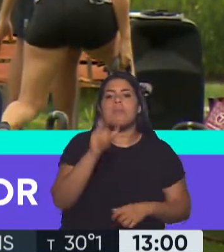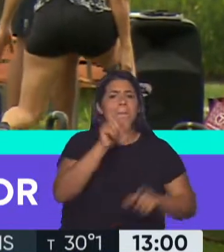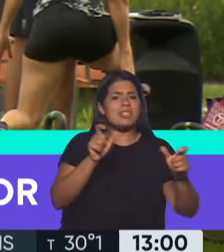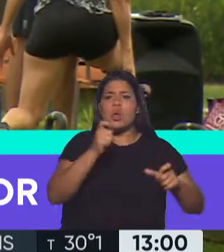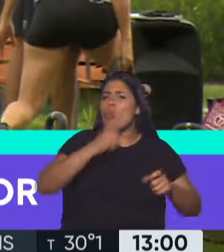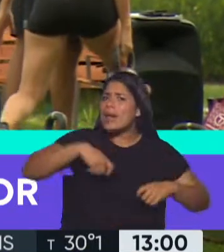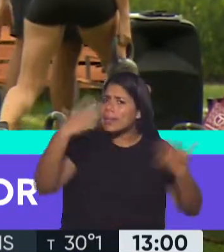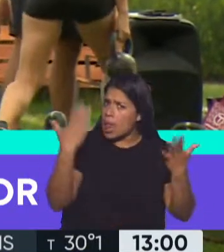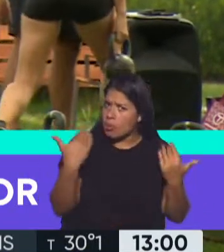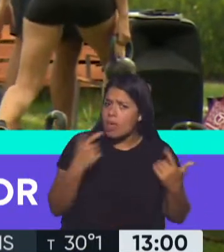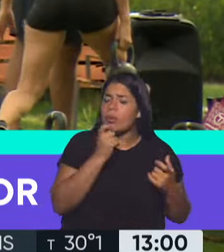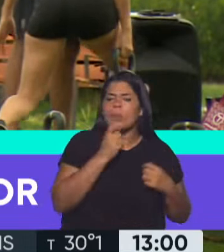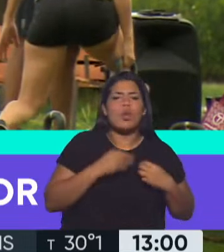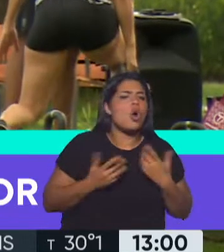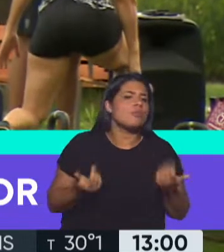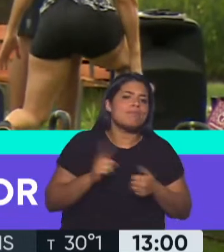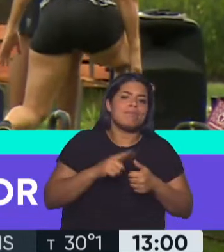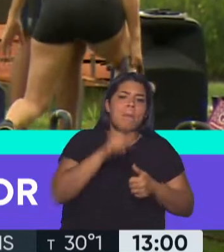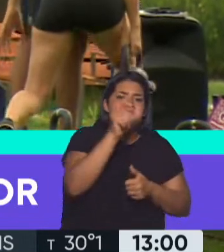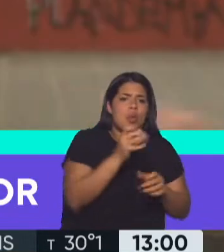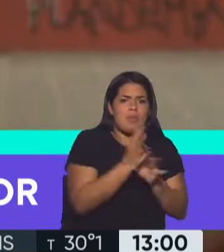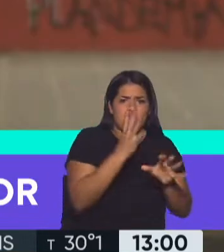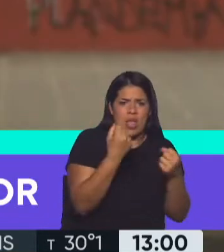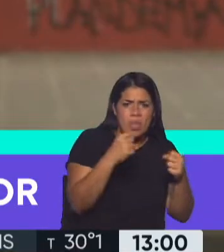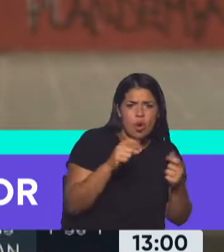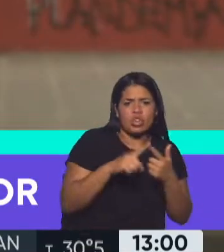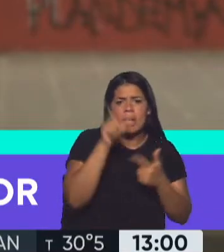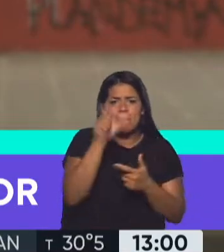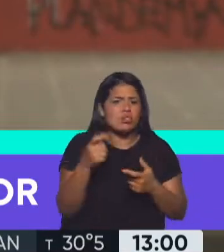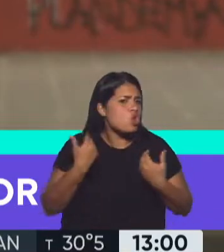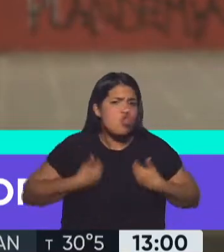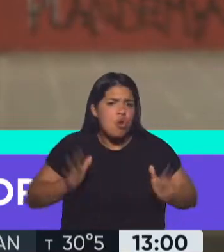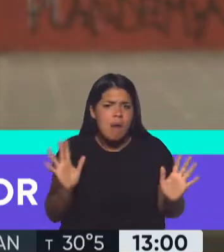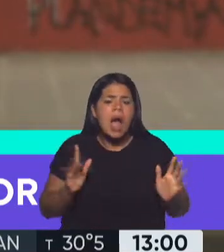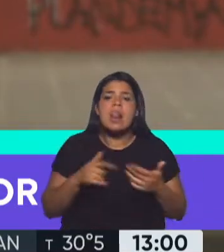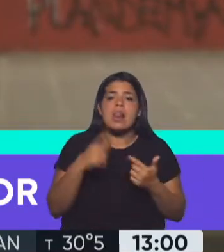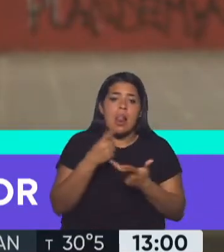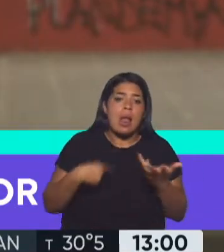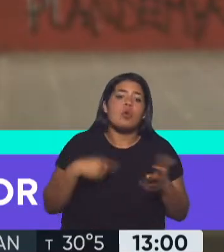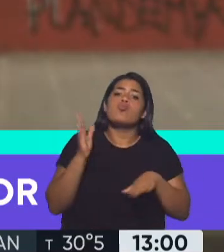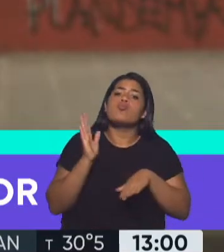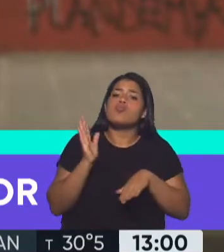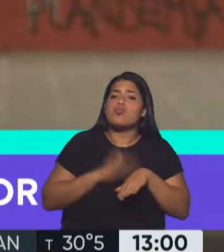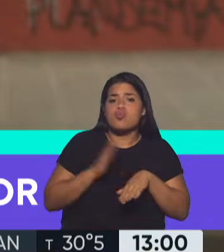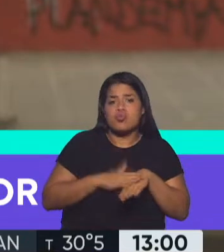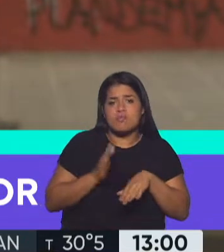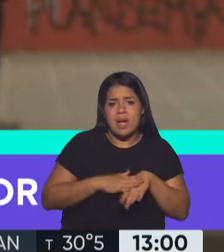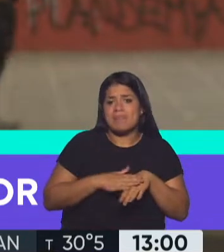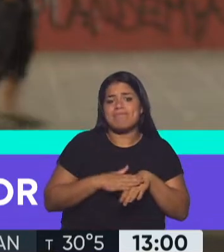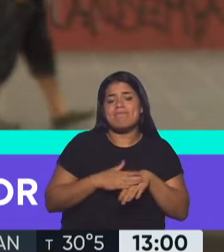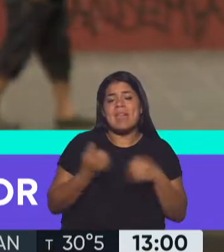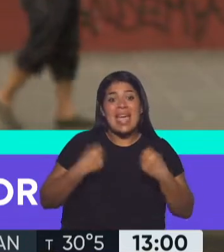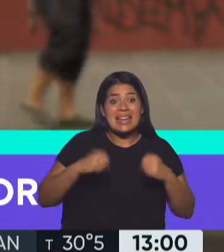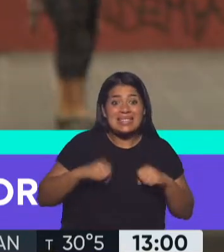alguien o frecuentes militares también expuestos a altas temperaturas con una carga de ejercicio elevada. Y lo otro es identificar la no